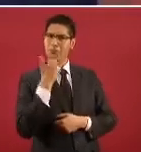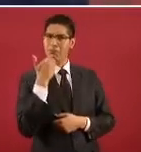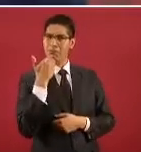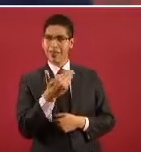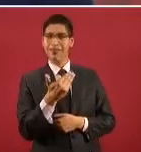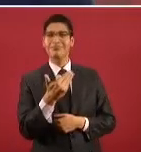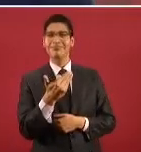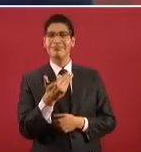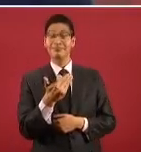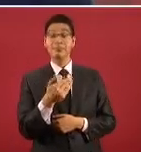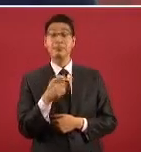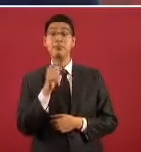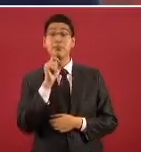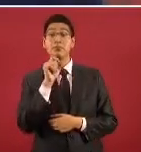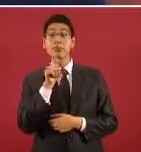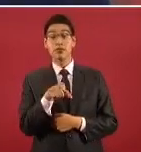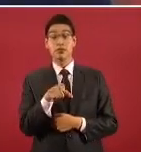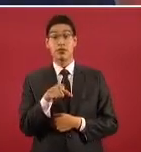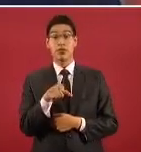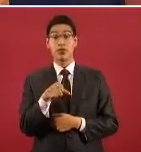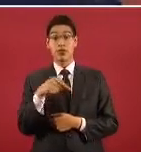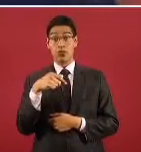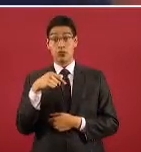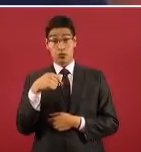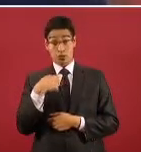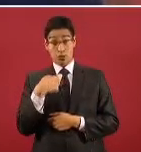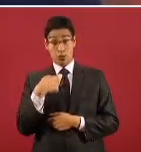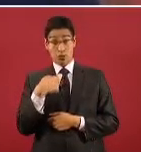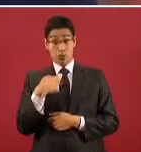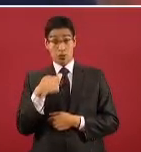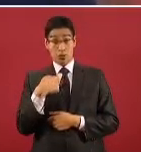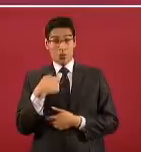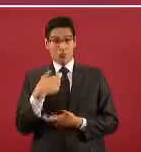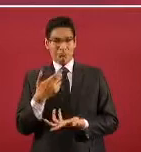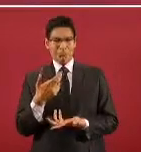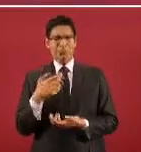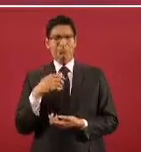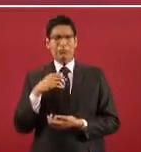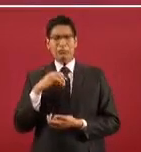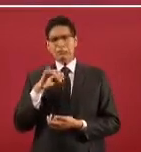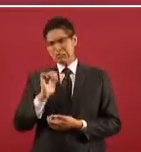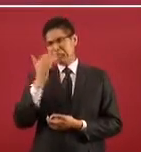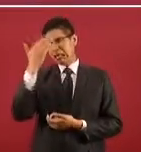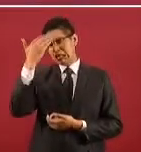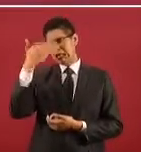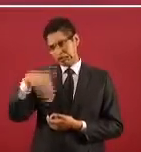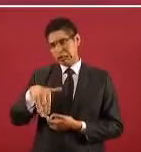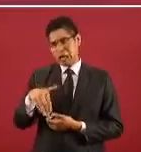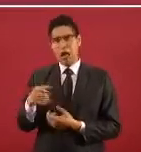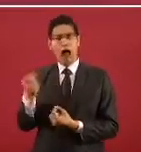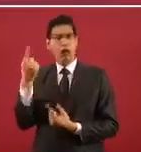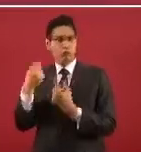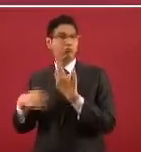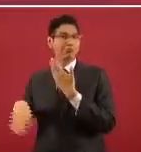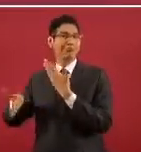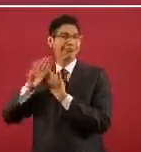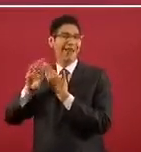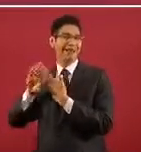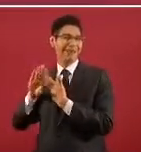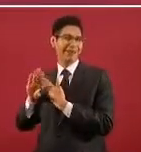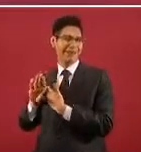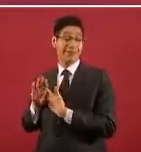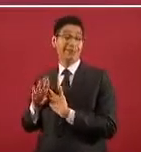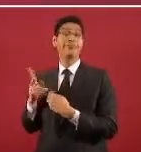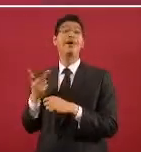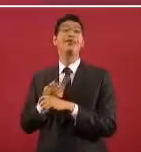Las campañas en contra nuestra lo que quieren precisamente es que